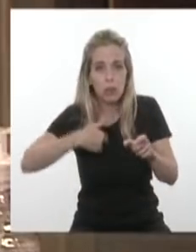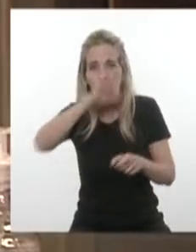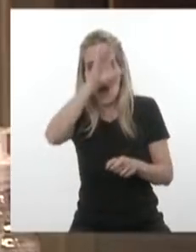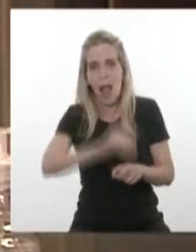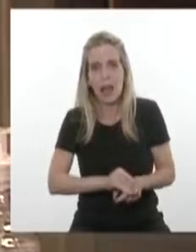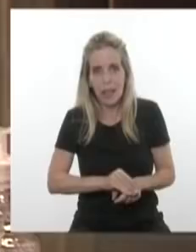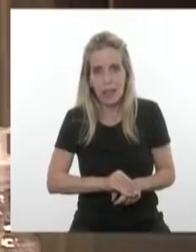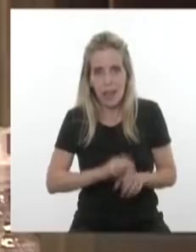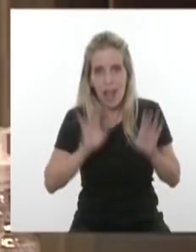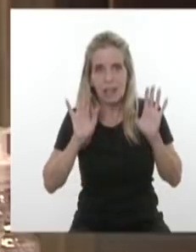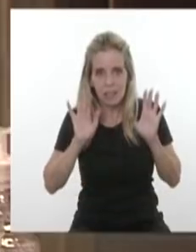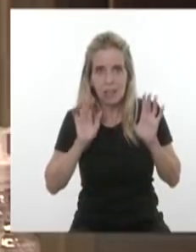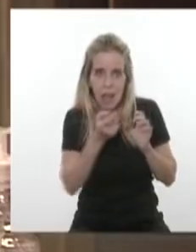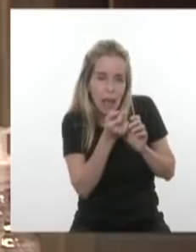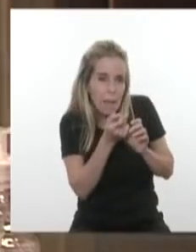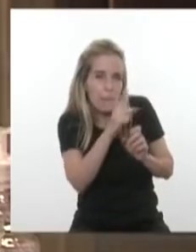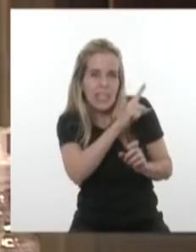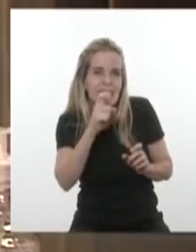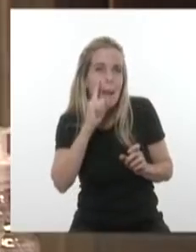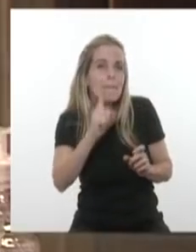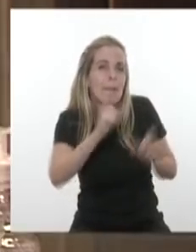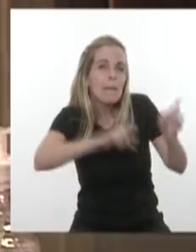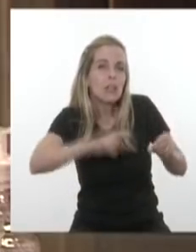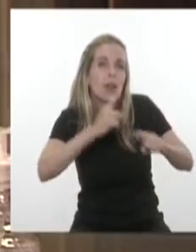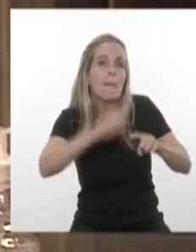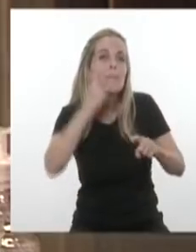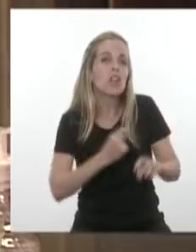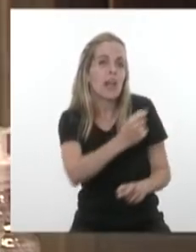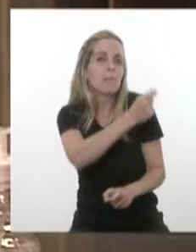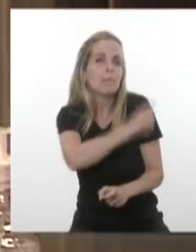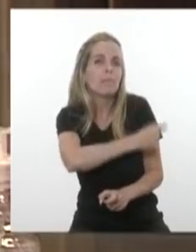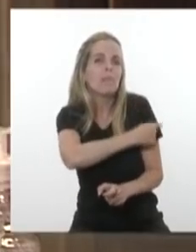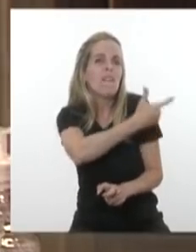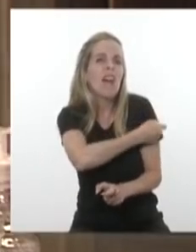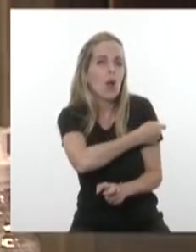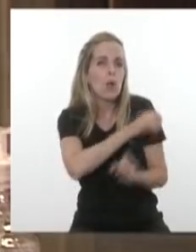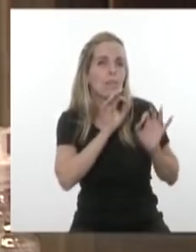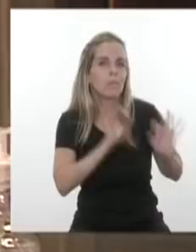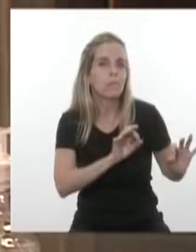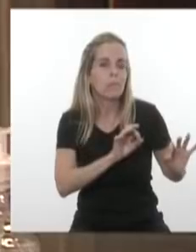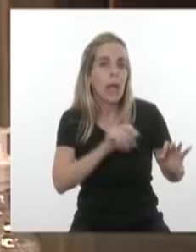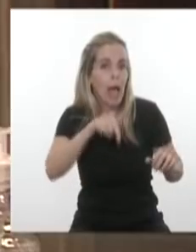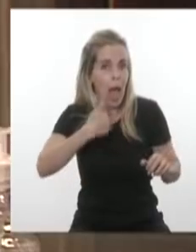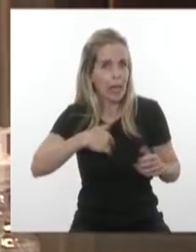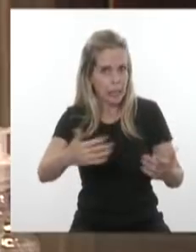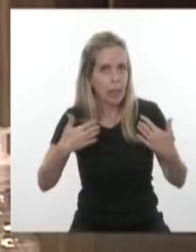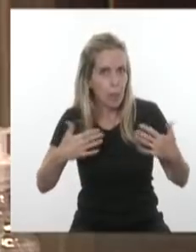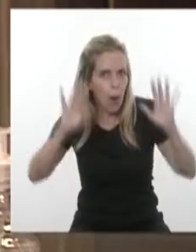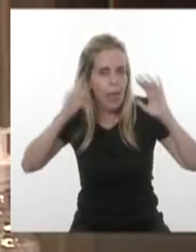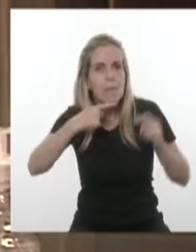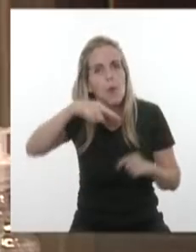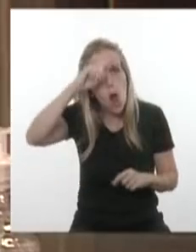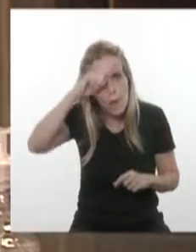100 mil personas por día la argentina tiene la capacidad de vacunar 4 millones y medio de personas por mes